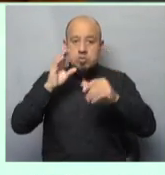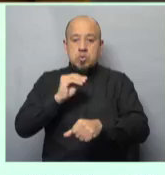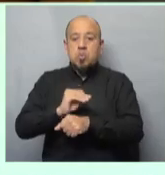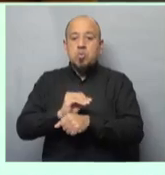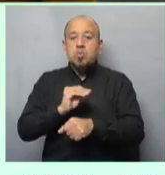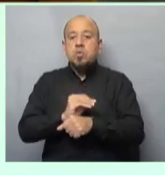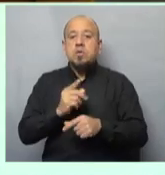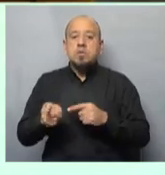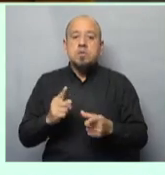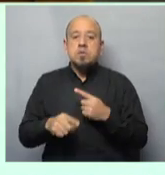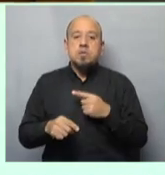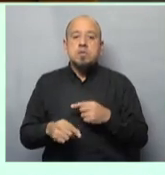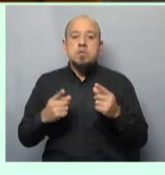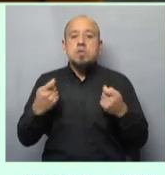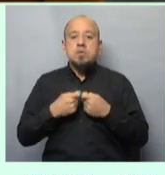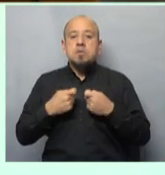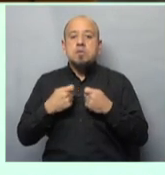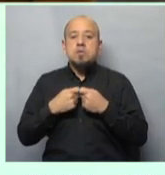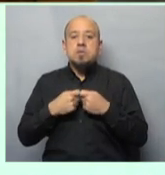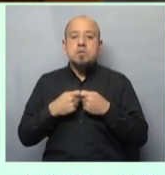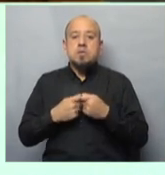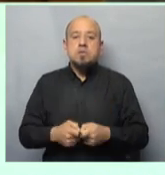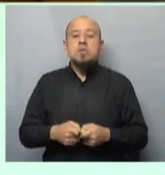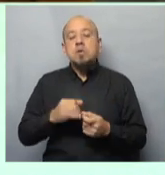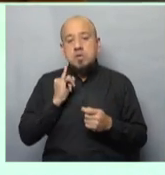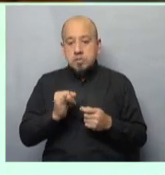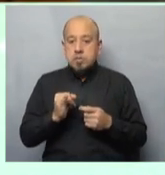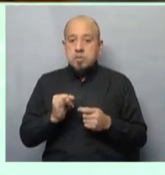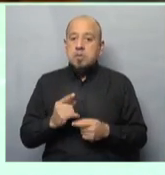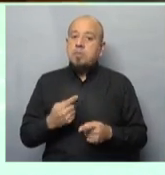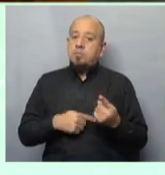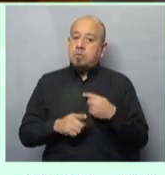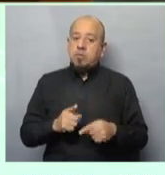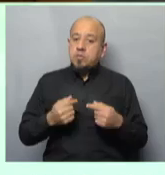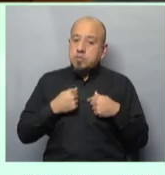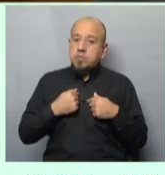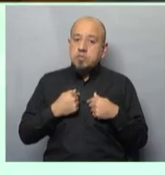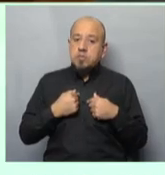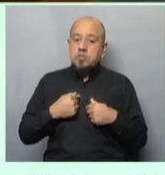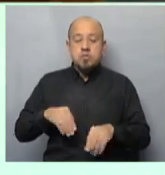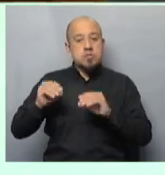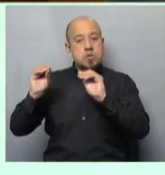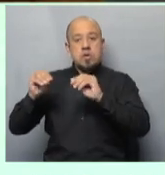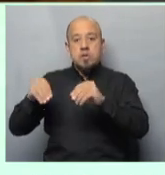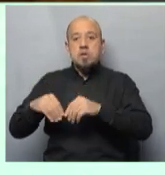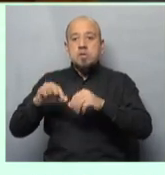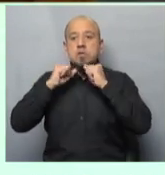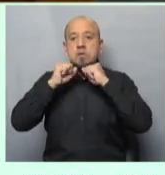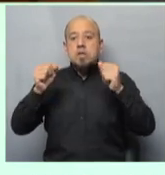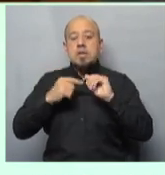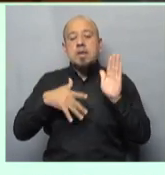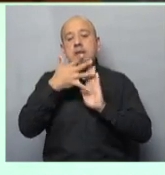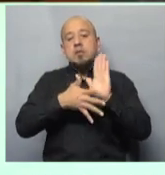quien rige todo este tipo de asociaciones? Sí, lo tomamos en consideración, pero yo ya me comunicé con la Secretaría Nacional de Deporte, está también al